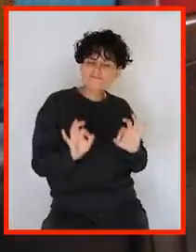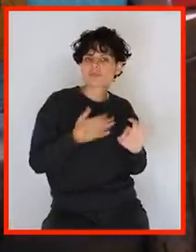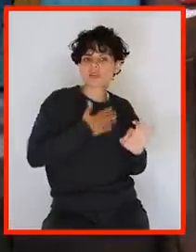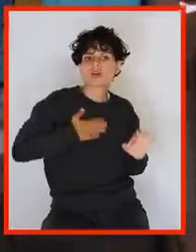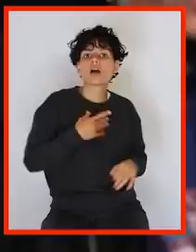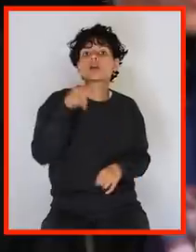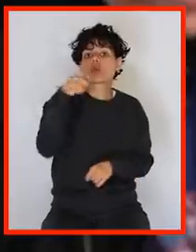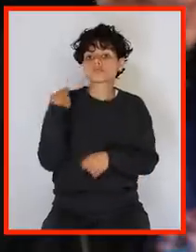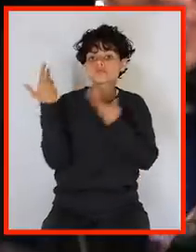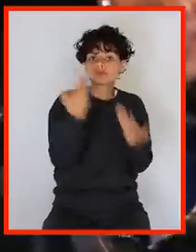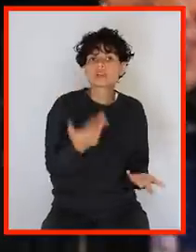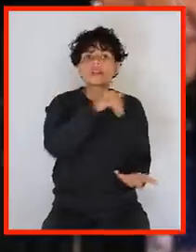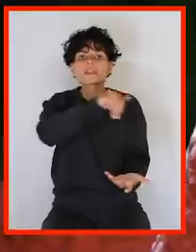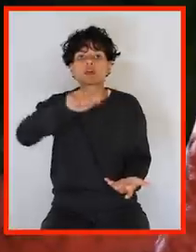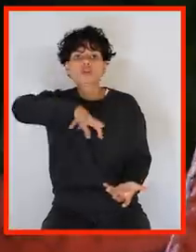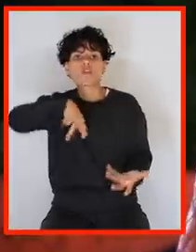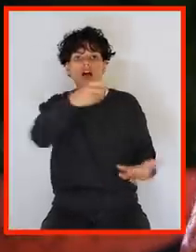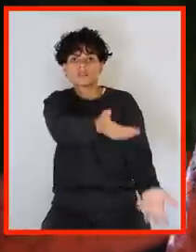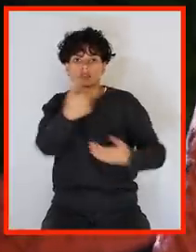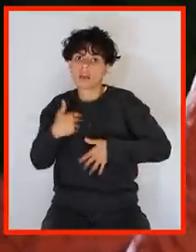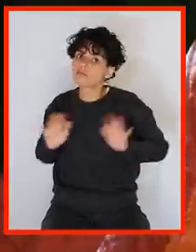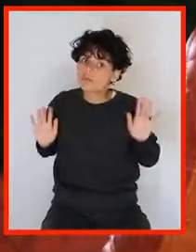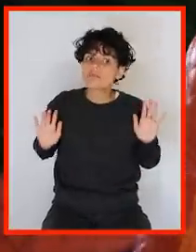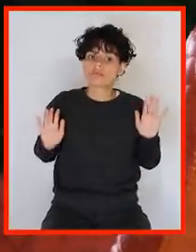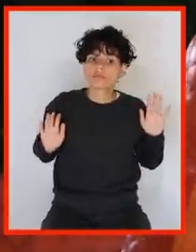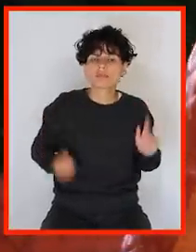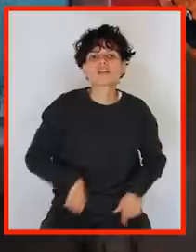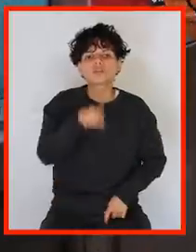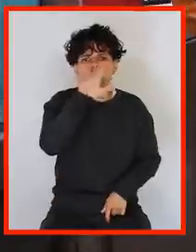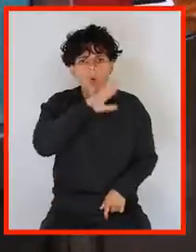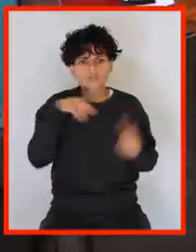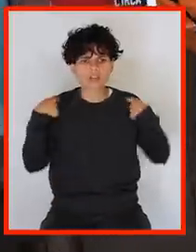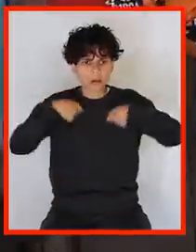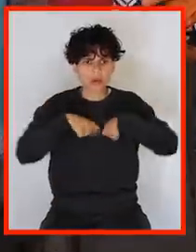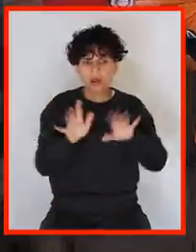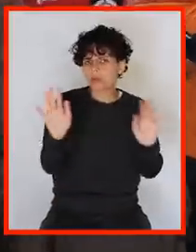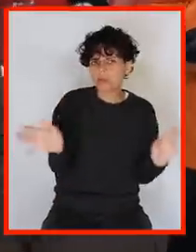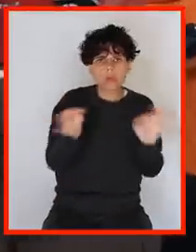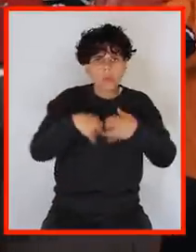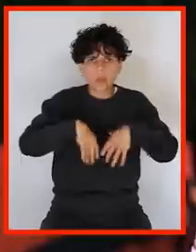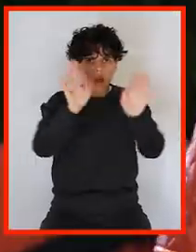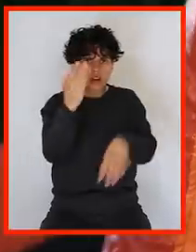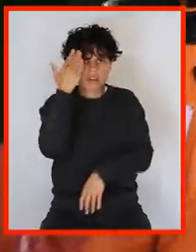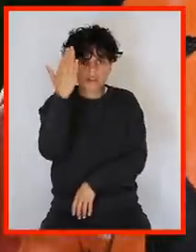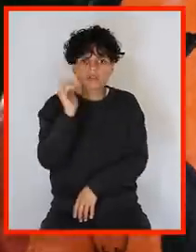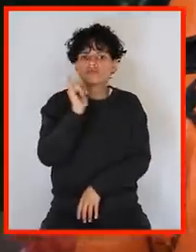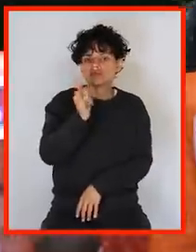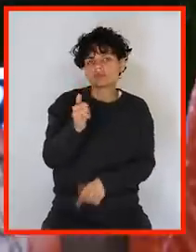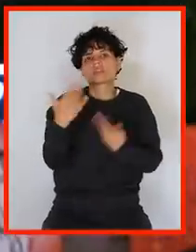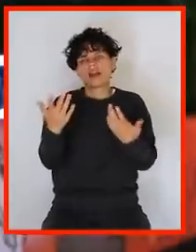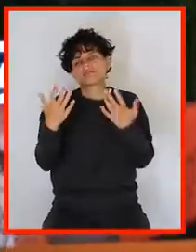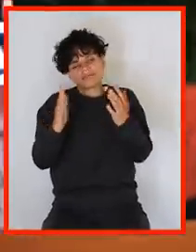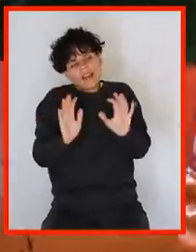y te robaste el bono después. No la botí, sí, después. ¿Usted me permite usarla en la cotidianidad? Obvio, totalmente. Sí. Oye, pero antes